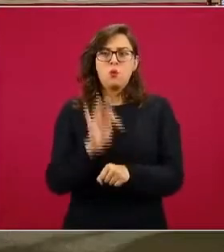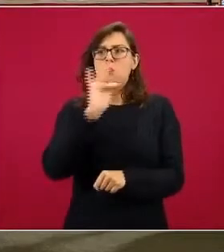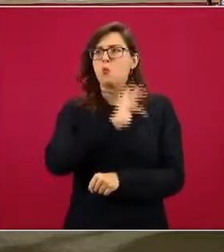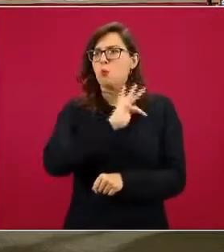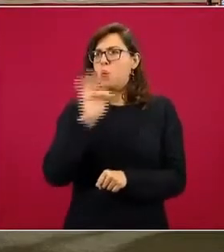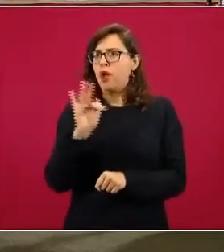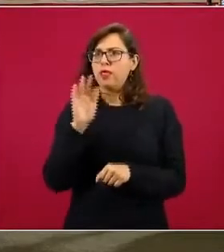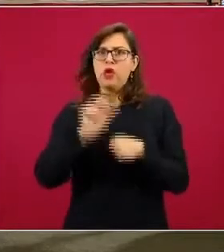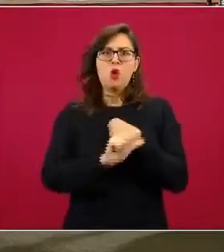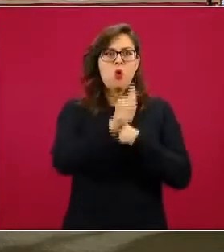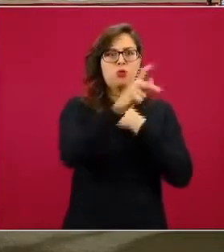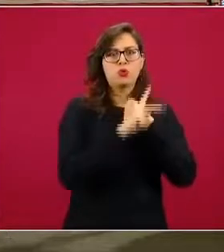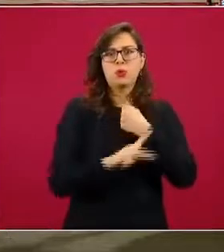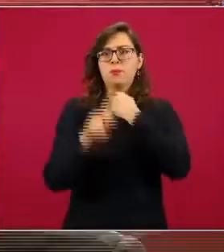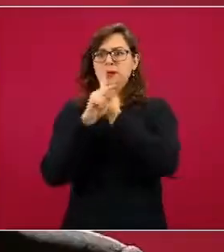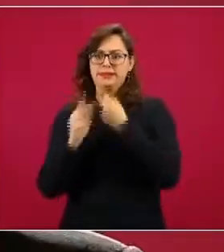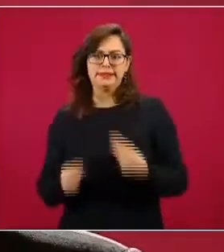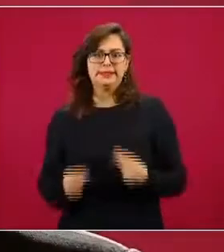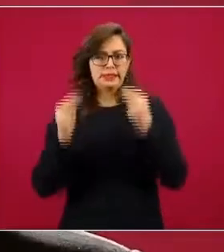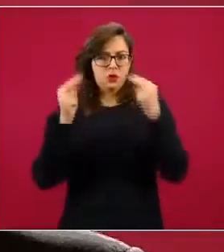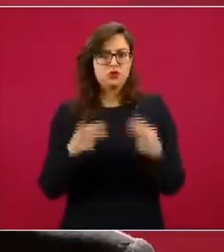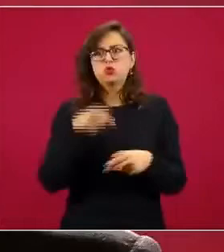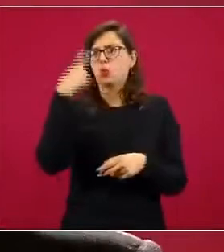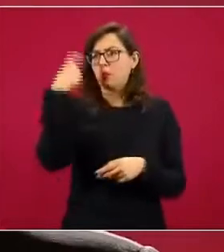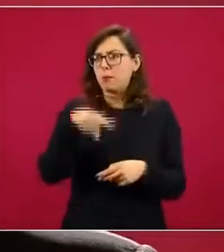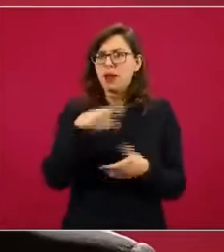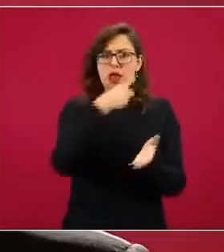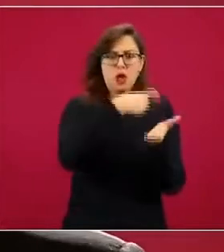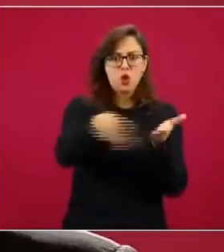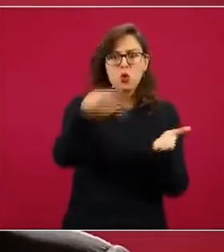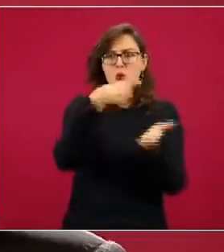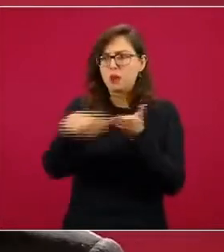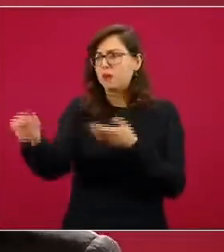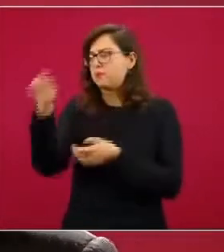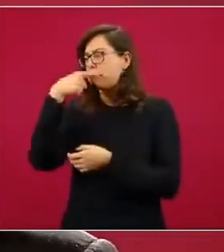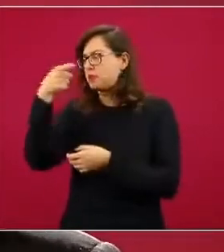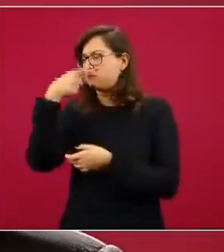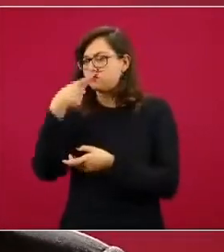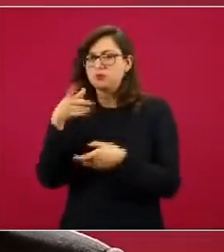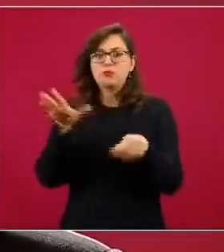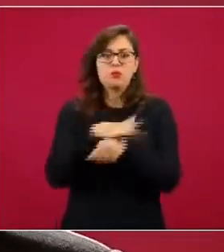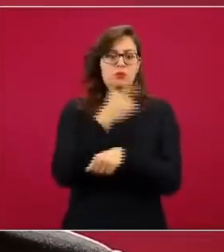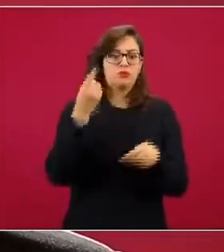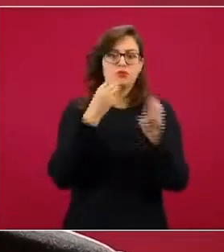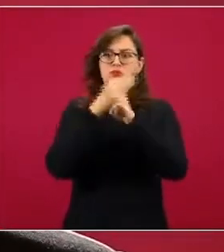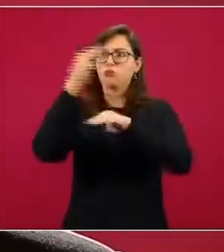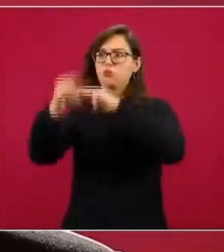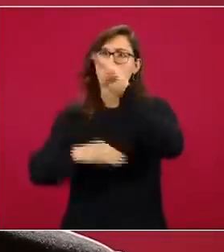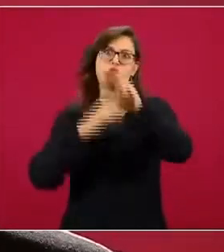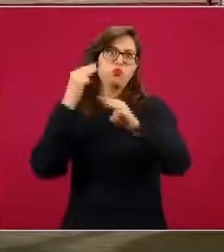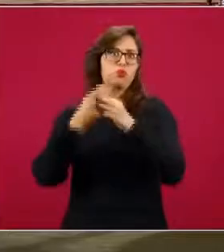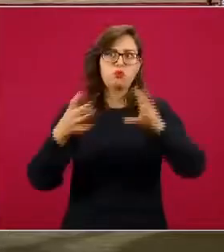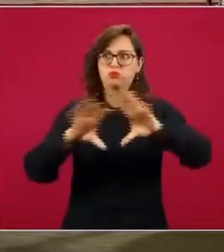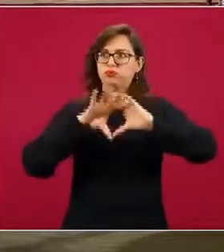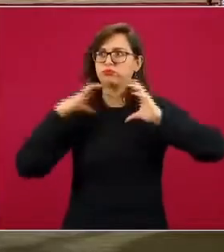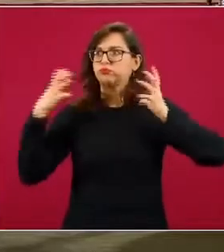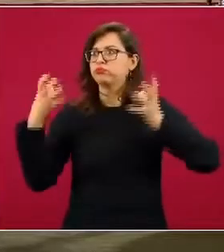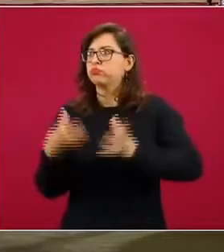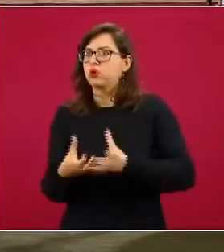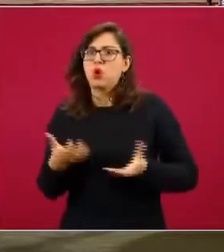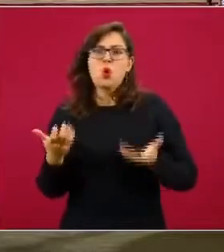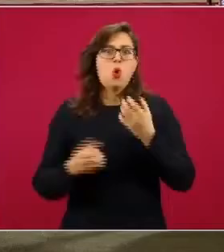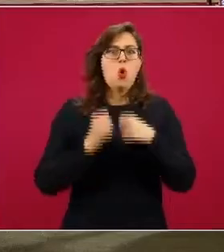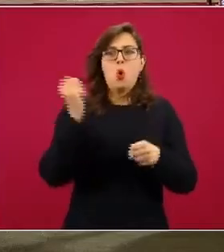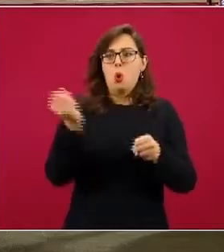más amplios, donde el mercado de farmacéuticos es el mundo entero, y existen mayores posibilidades cuando existe